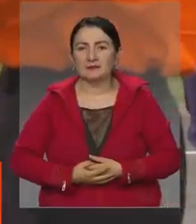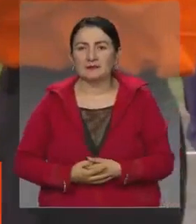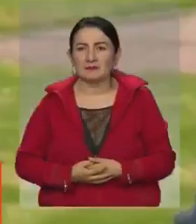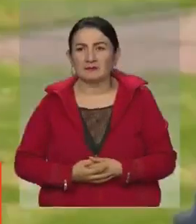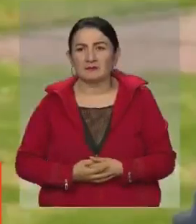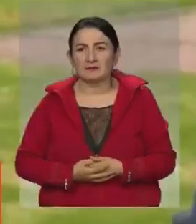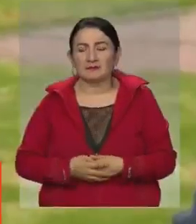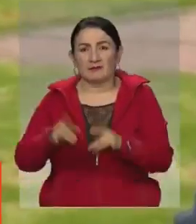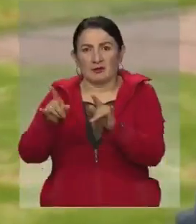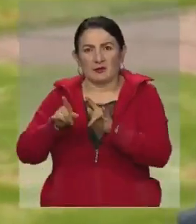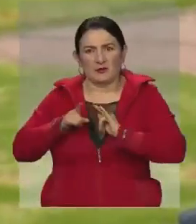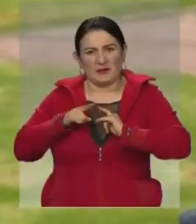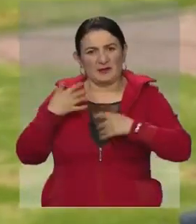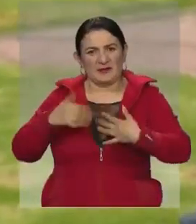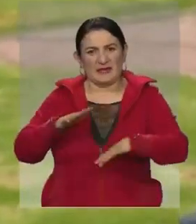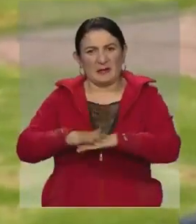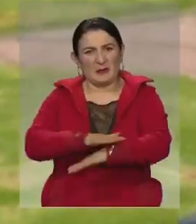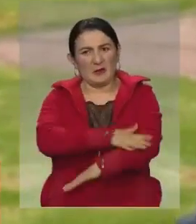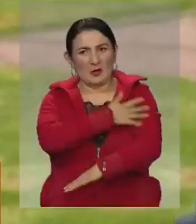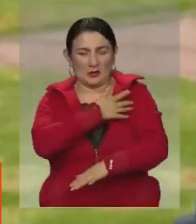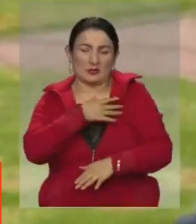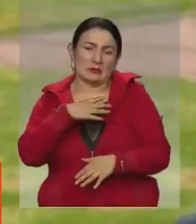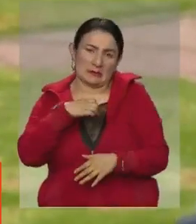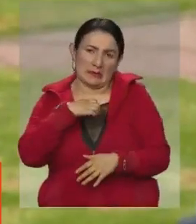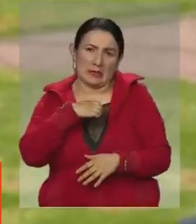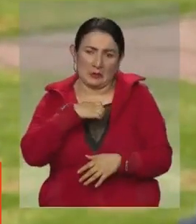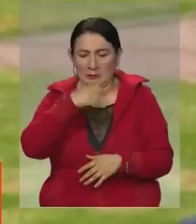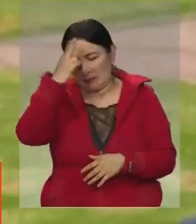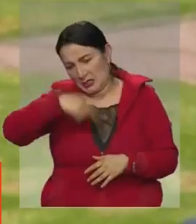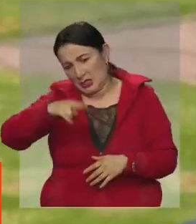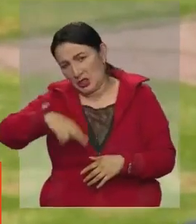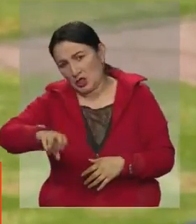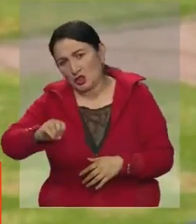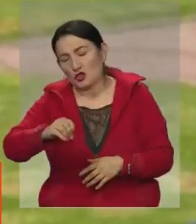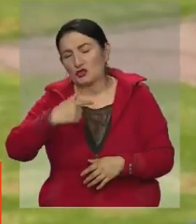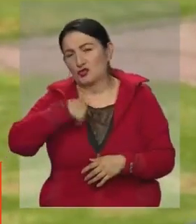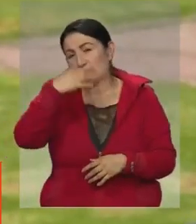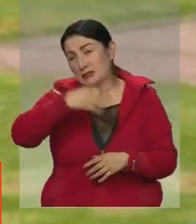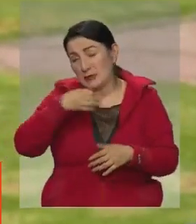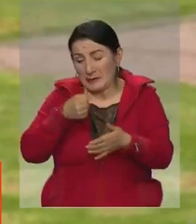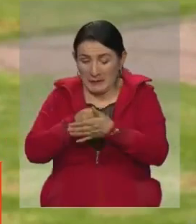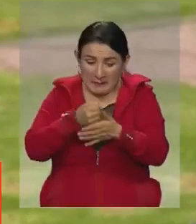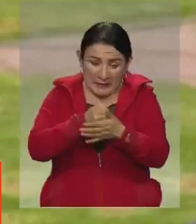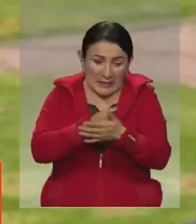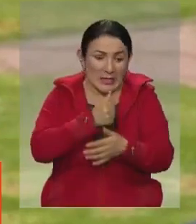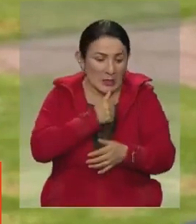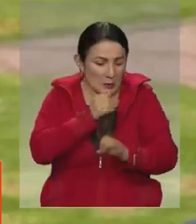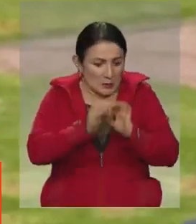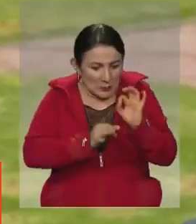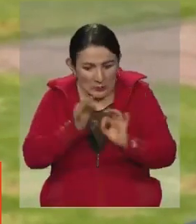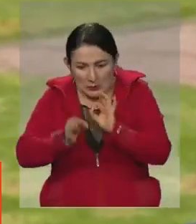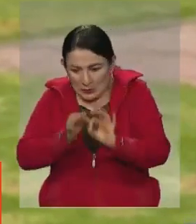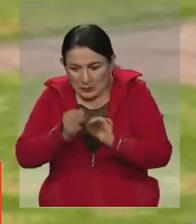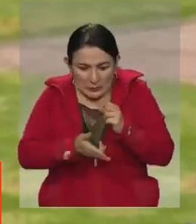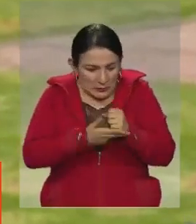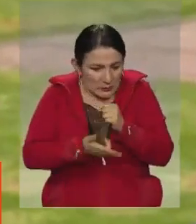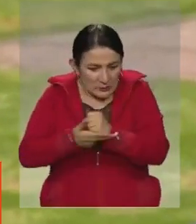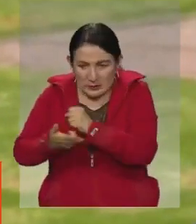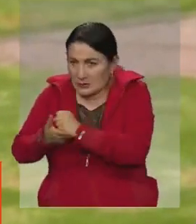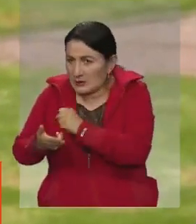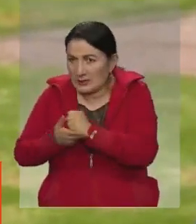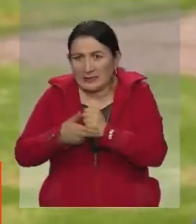Me llena de emoción porque yo tengo mis nietos y siempre he luchado por el agua y soy una de las